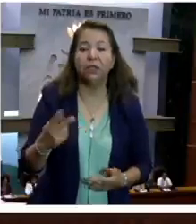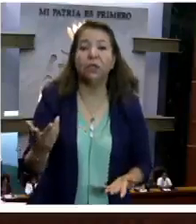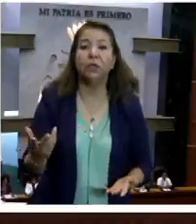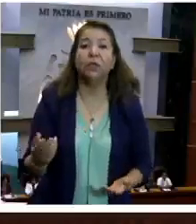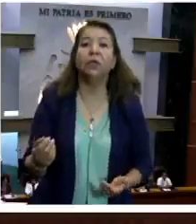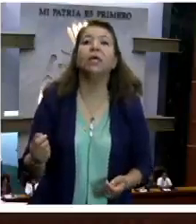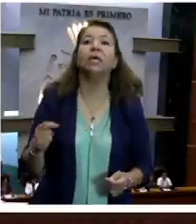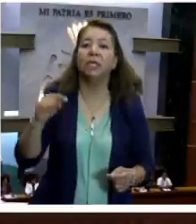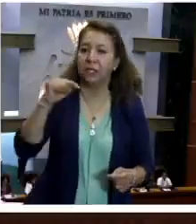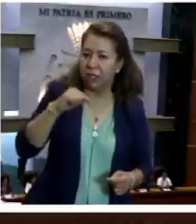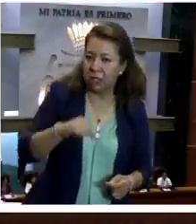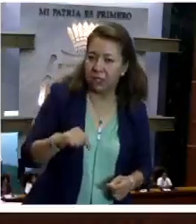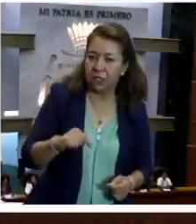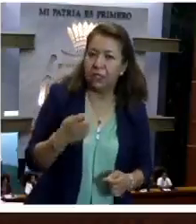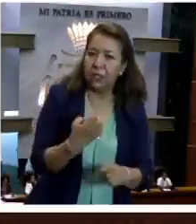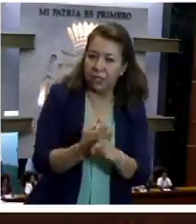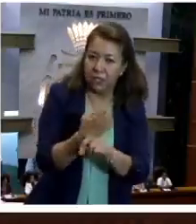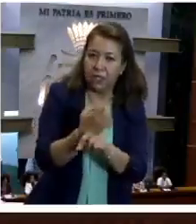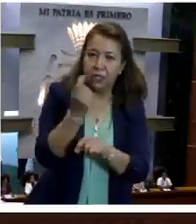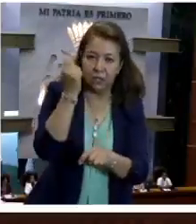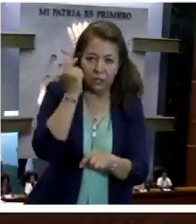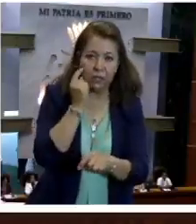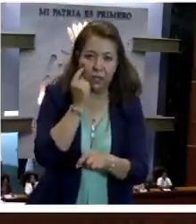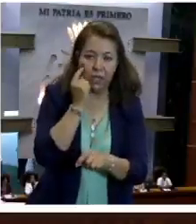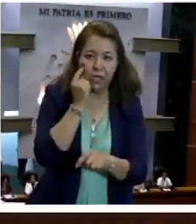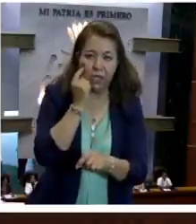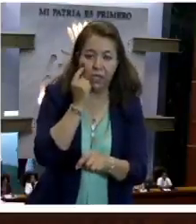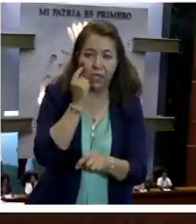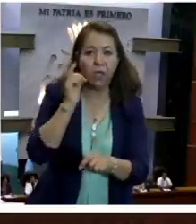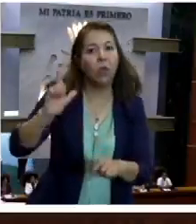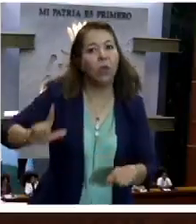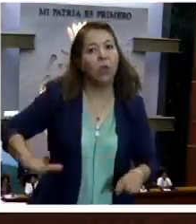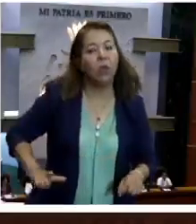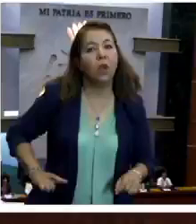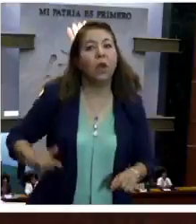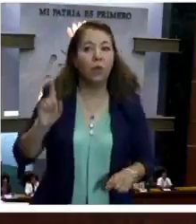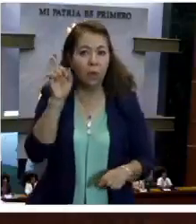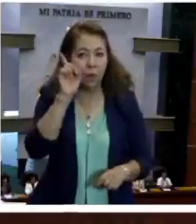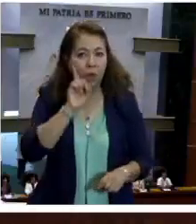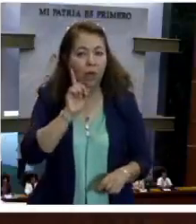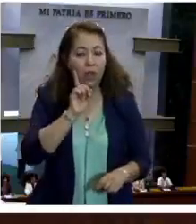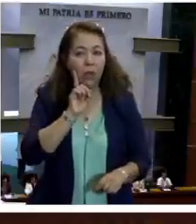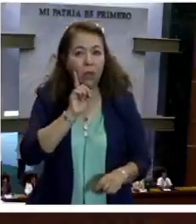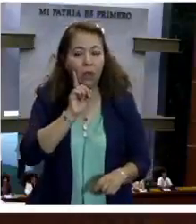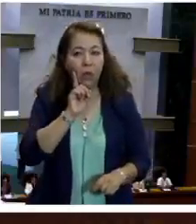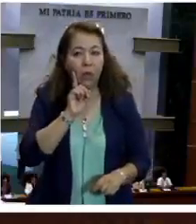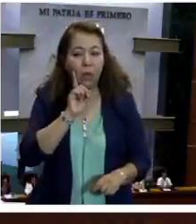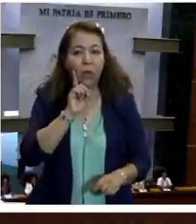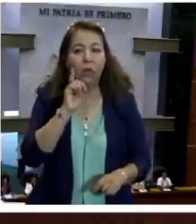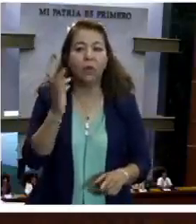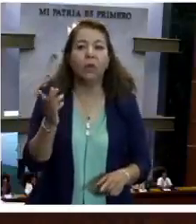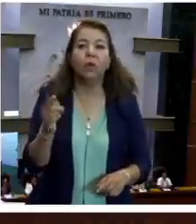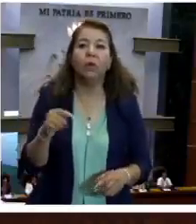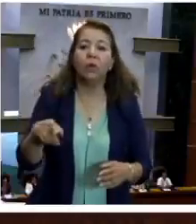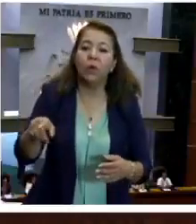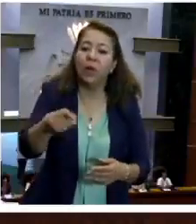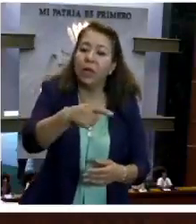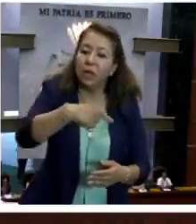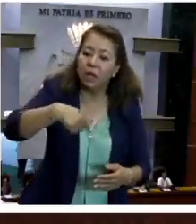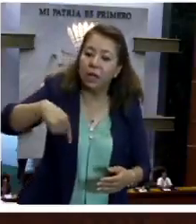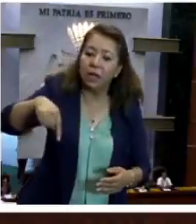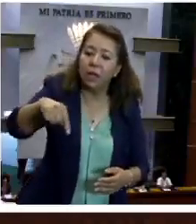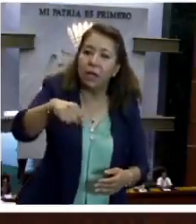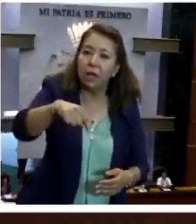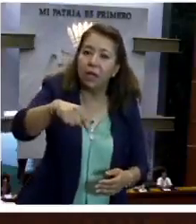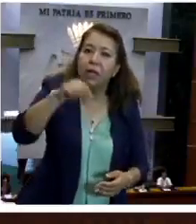nuestra gobernadora, la maestra Evelyn Salgado Pineda, pone en el centro de la educación a ustedes, a